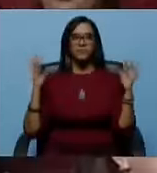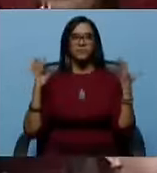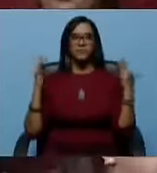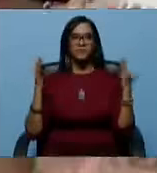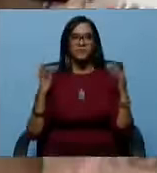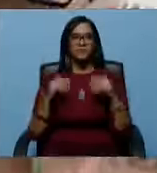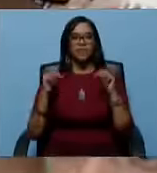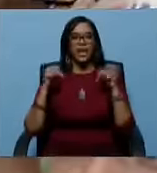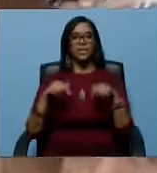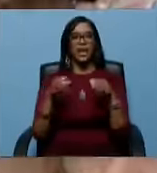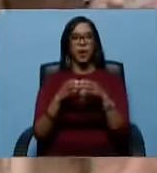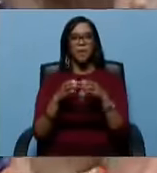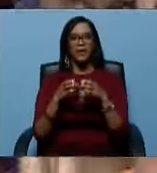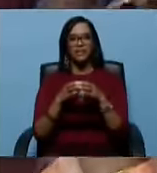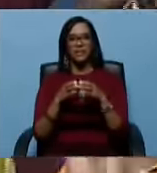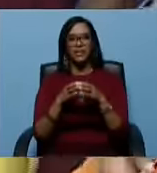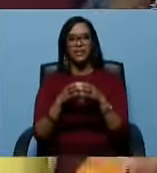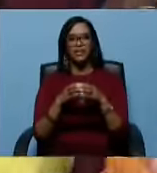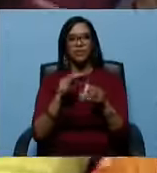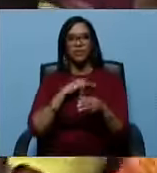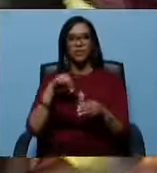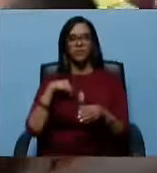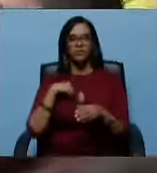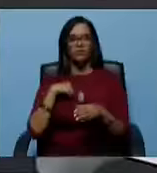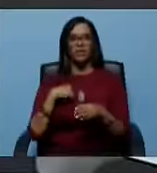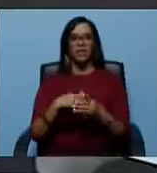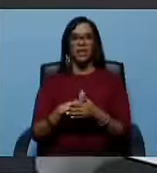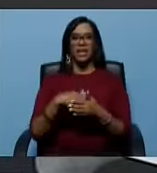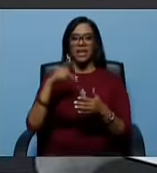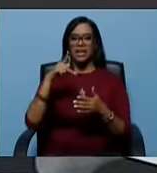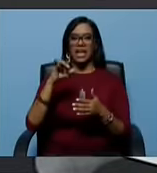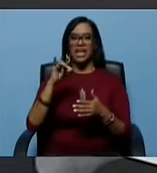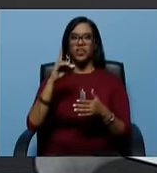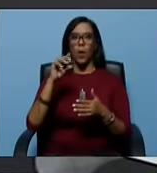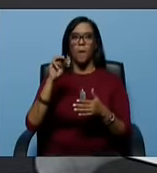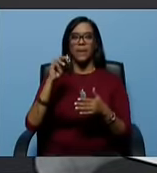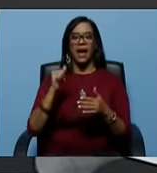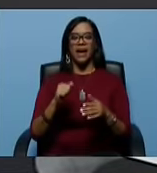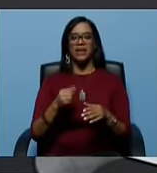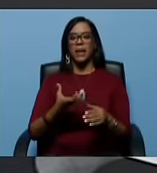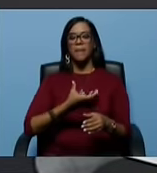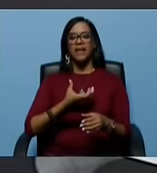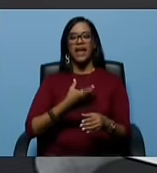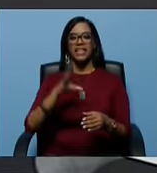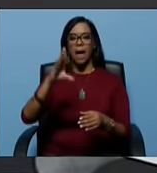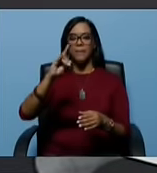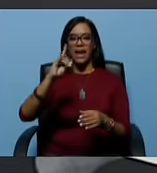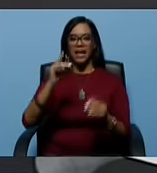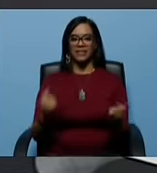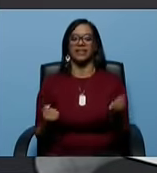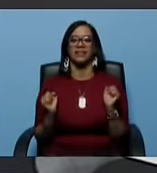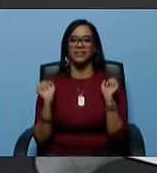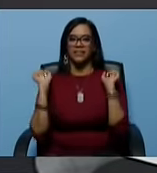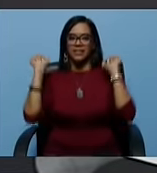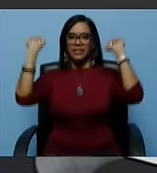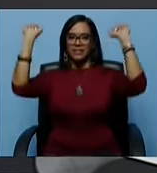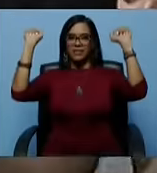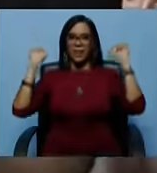Aquí está el compañero... Por nosotros, Keidomar Vallenilla, medalla de plata, levantamiento de peso olímpico,